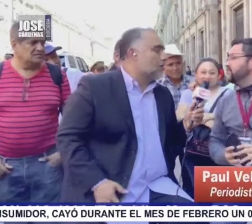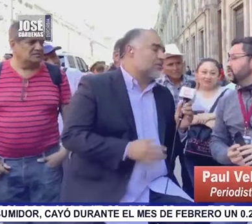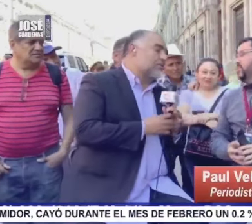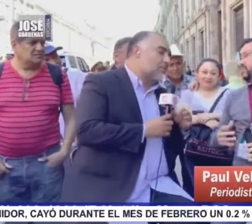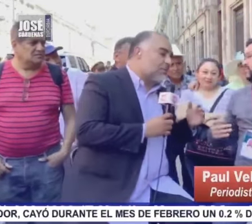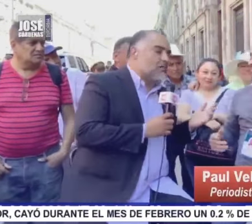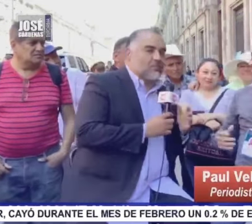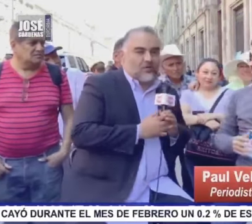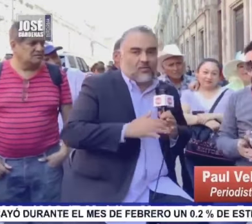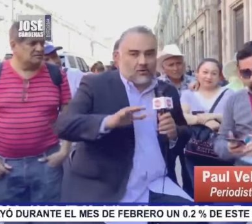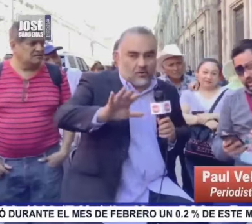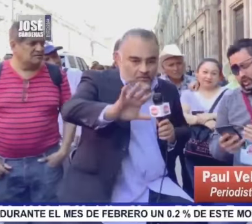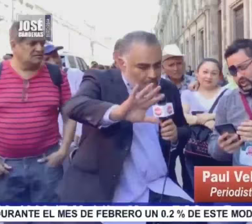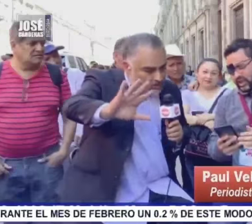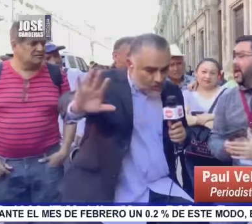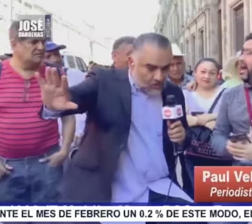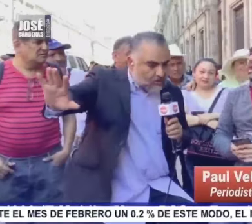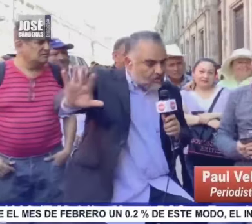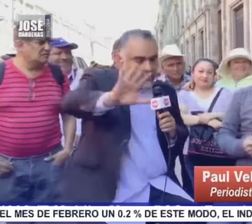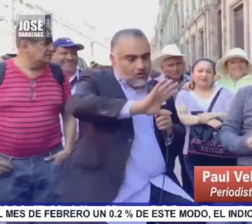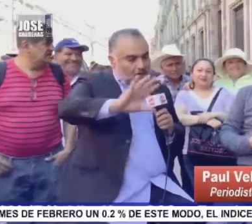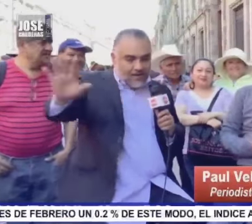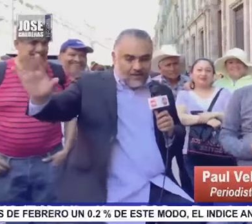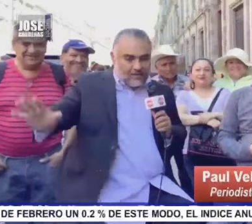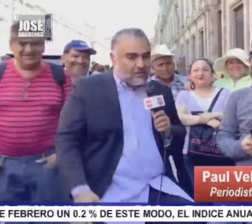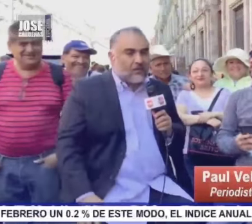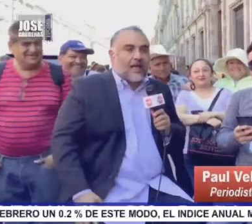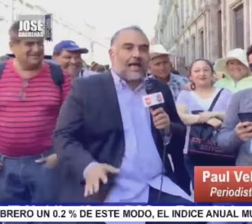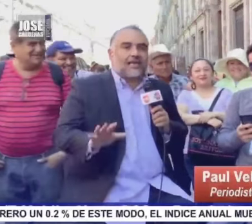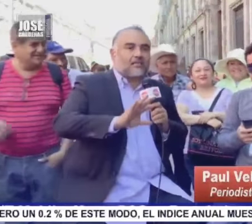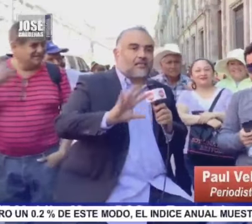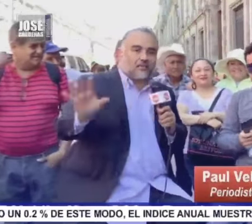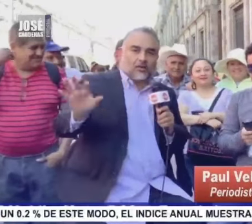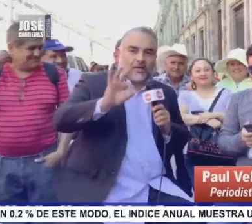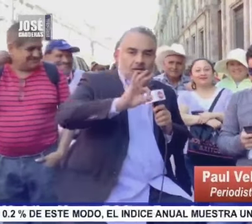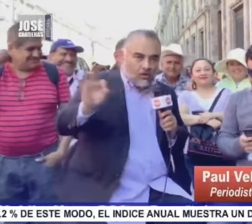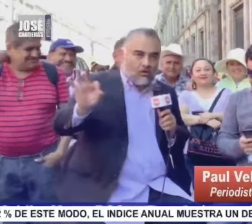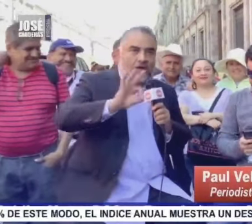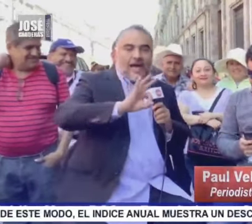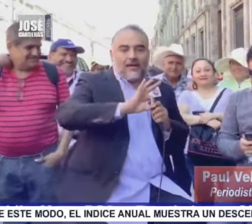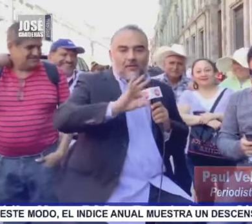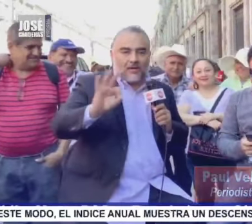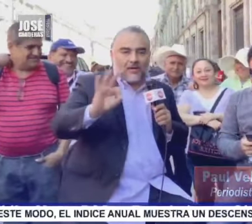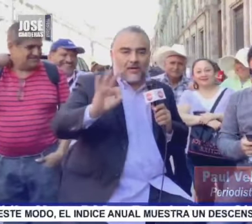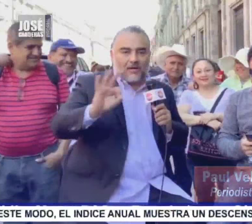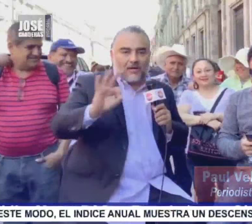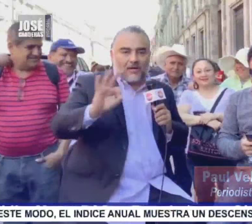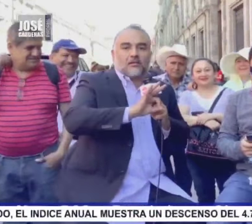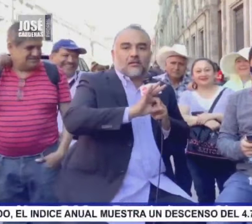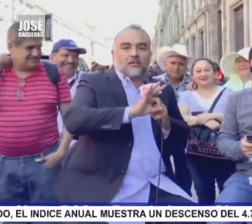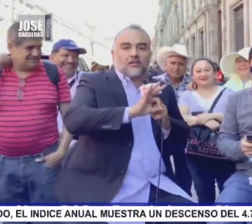parche. No. Paul, por favor, sí, no. Sí. Yo no voy a. Sí, aquí es sin censura, no a la